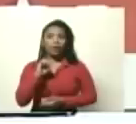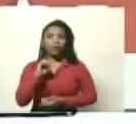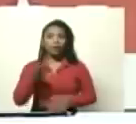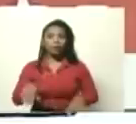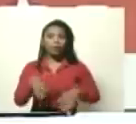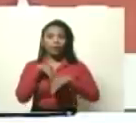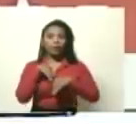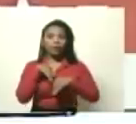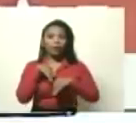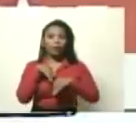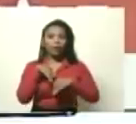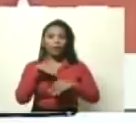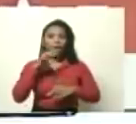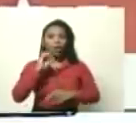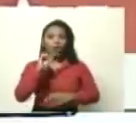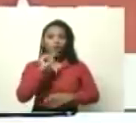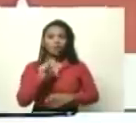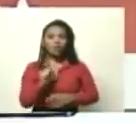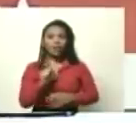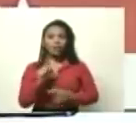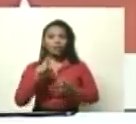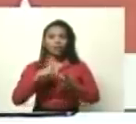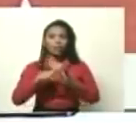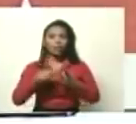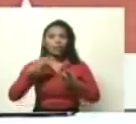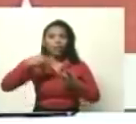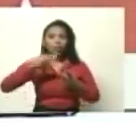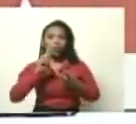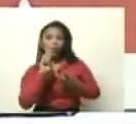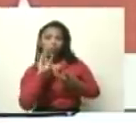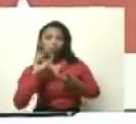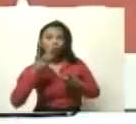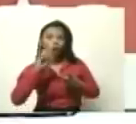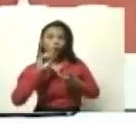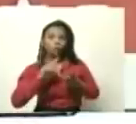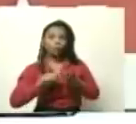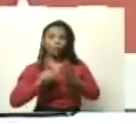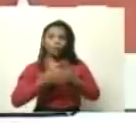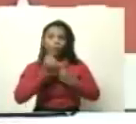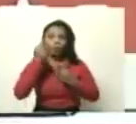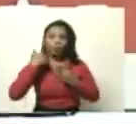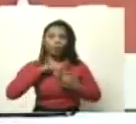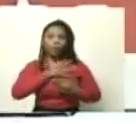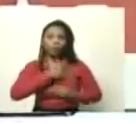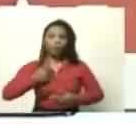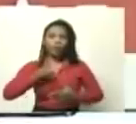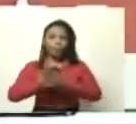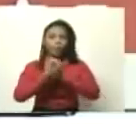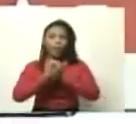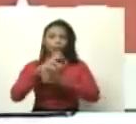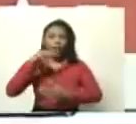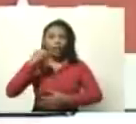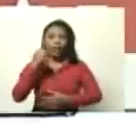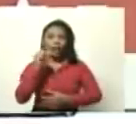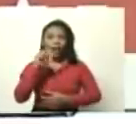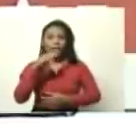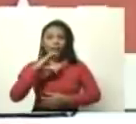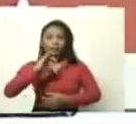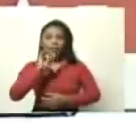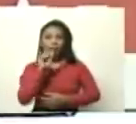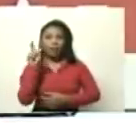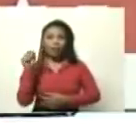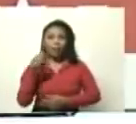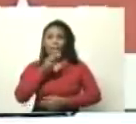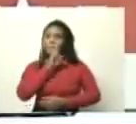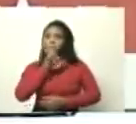Rosa y a Hugo, bueno, por la partida de nuestra querida amiga Nancy Colmenares, madre,